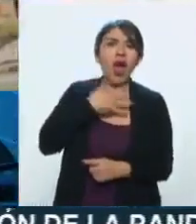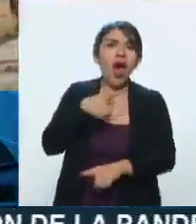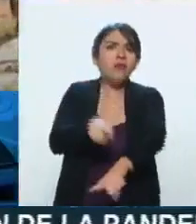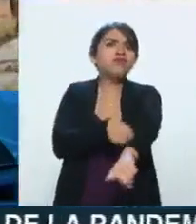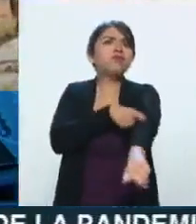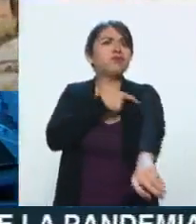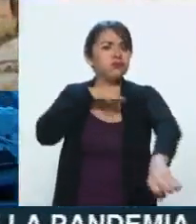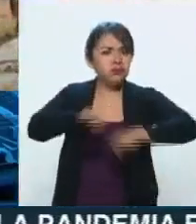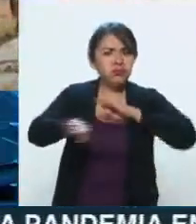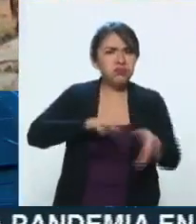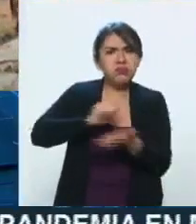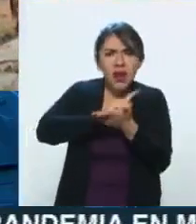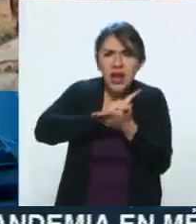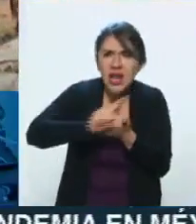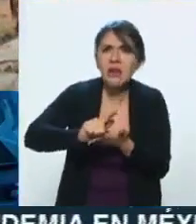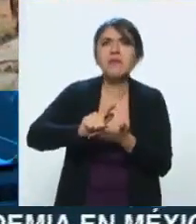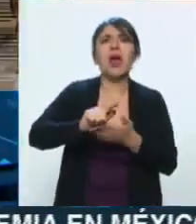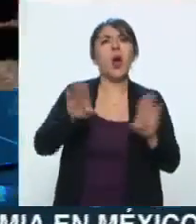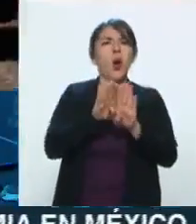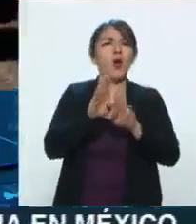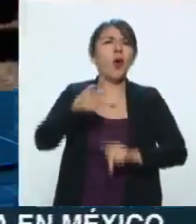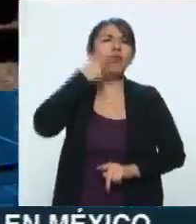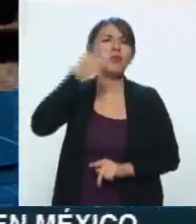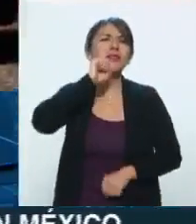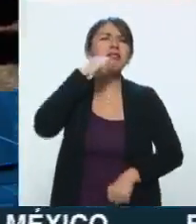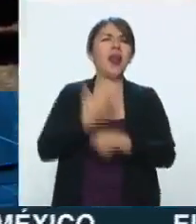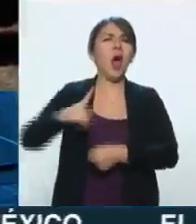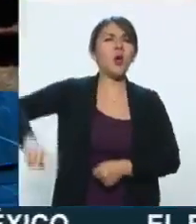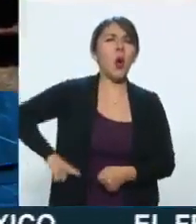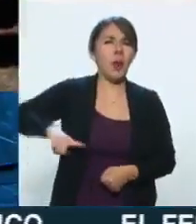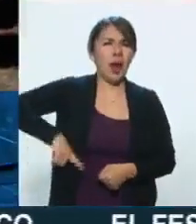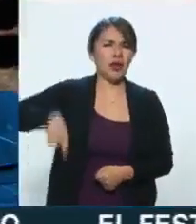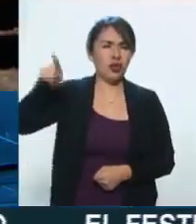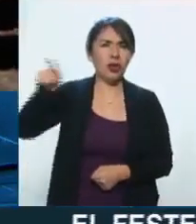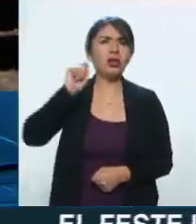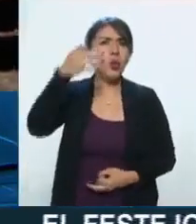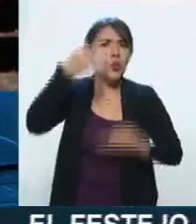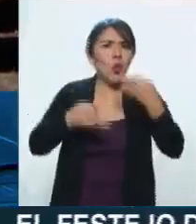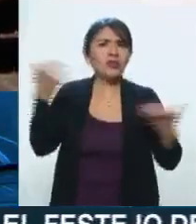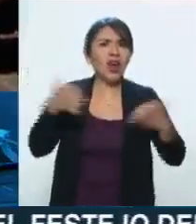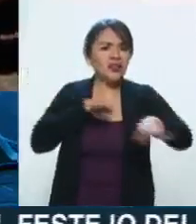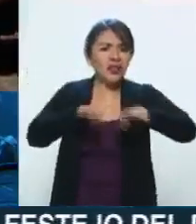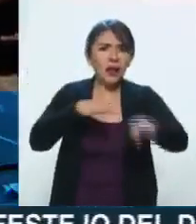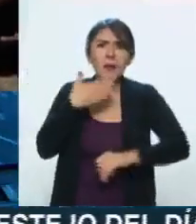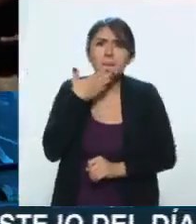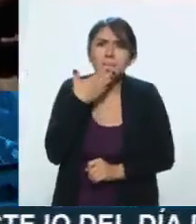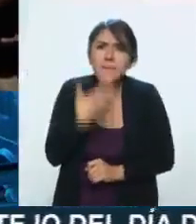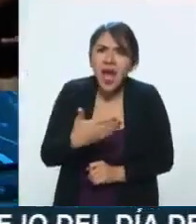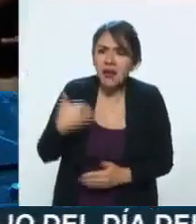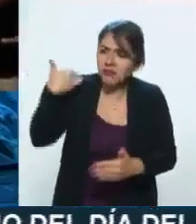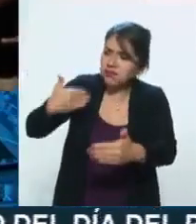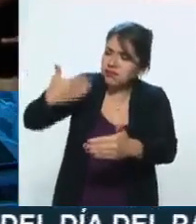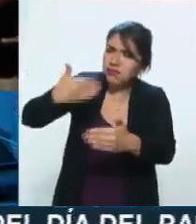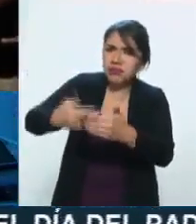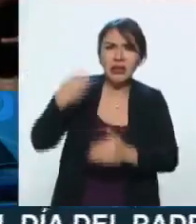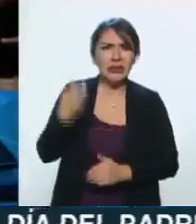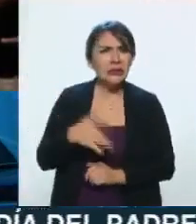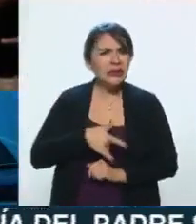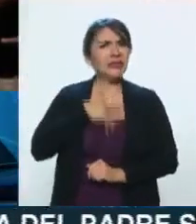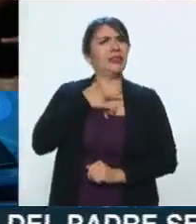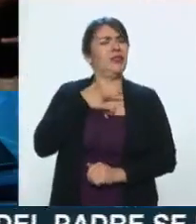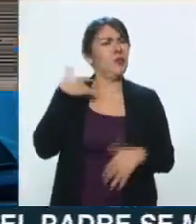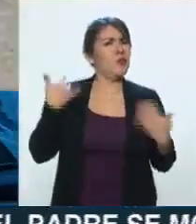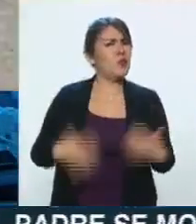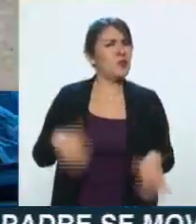trayectoria limpia, como lo mencionó la secretaria de Gobernación, era un juez que estaba haciendo bien su trabajo, y esto lastima no solamente al